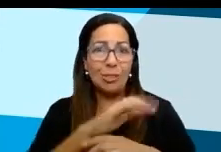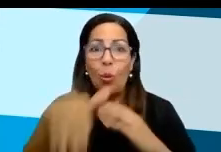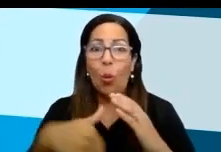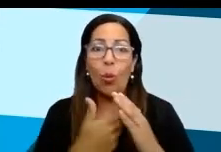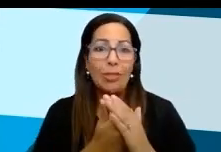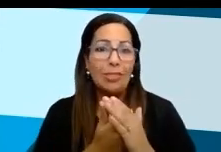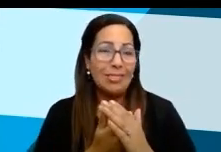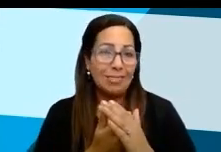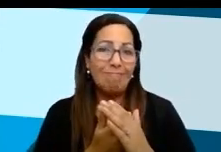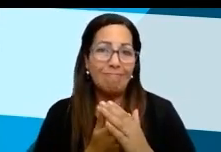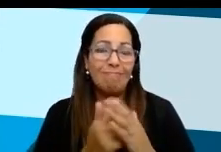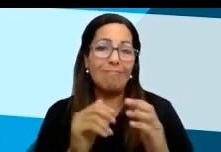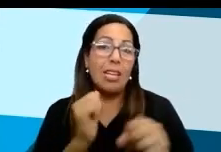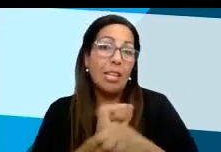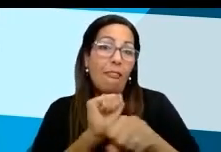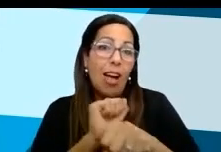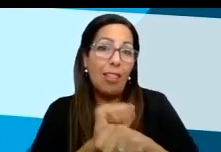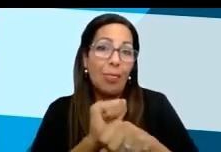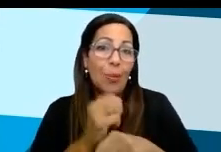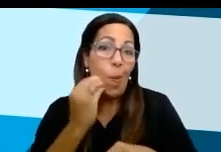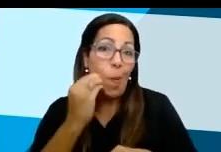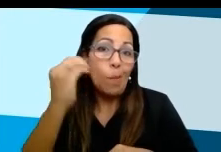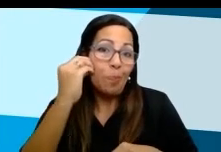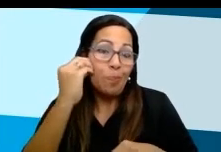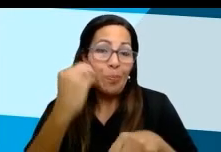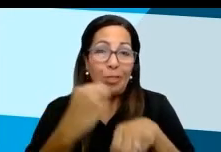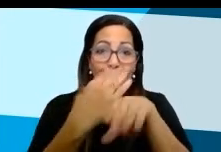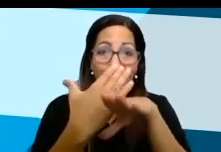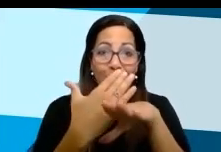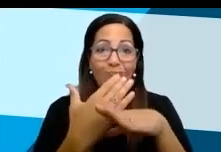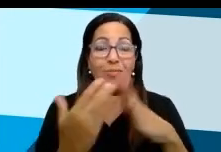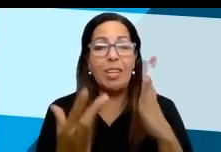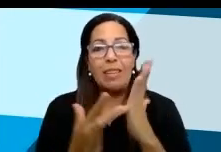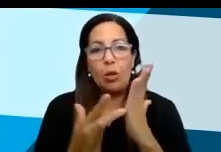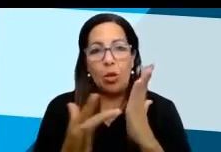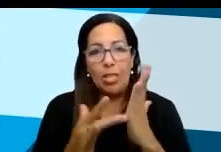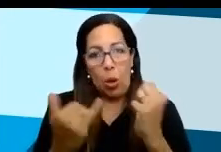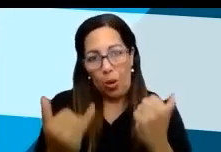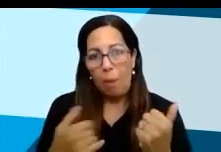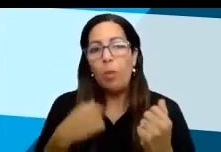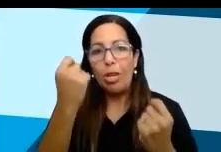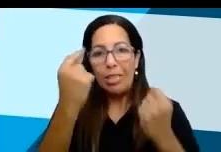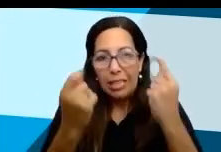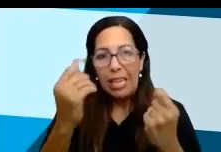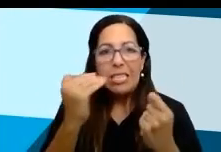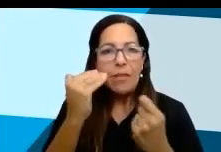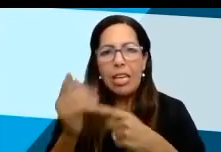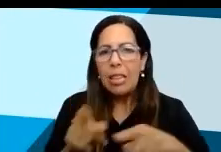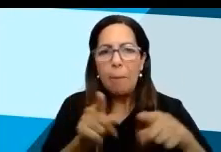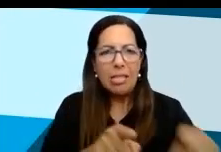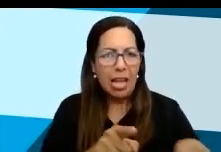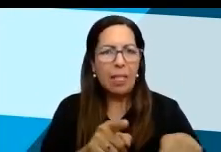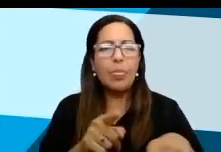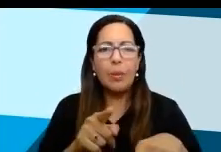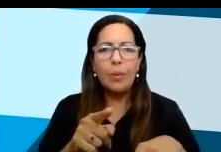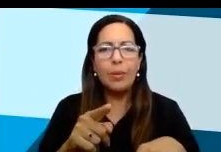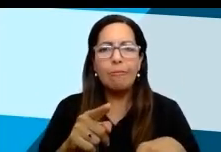de manera remota, pues podamos enterarnos eficientemente, bien rápido, de qué es lo que está pasando allá